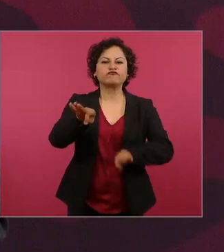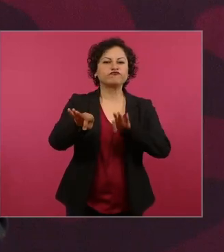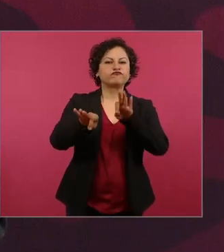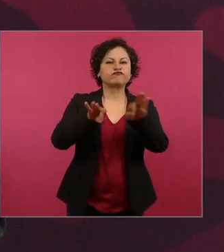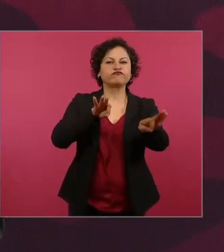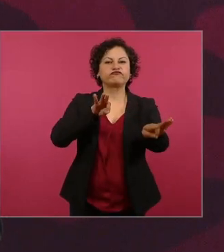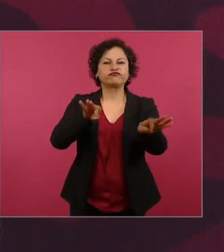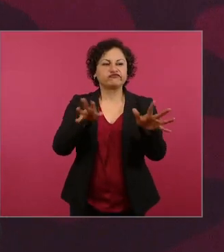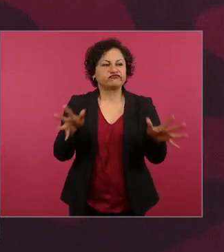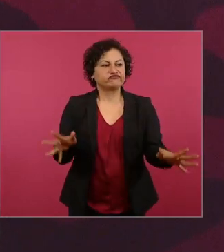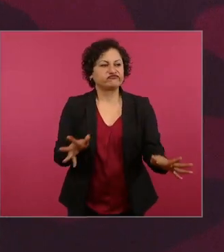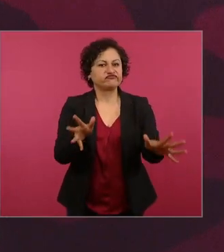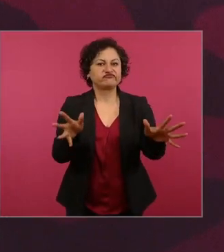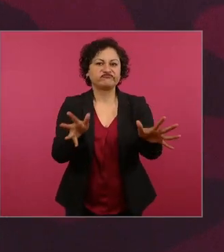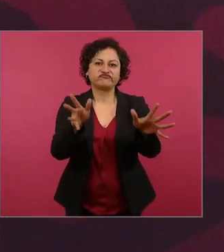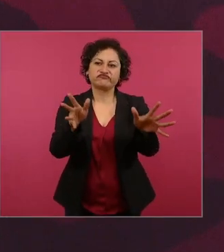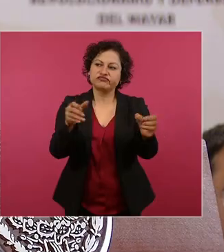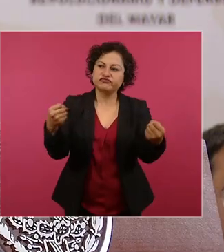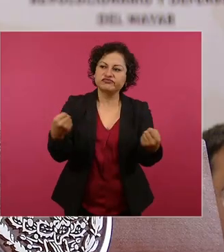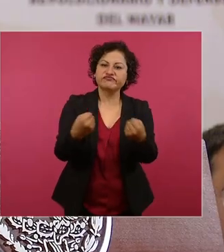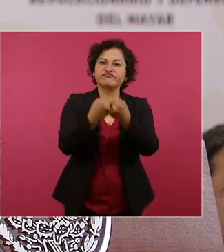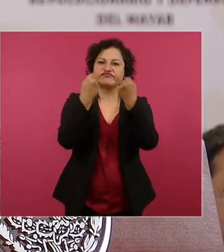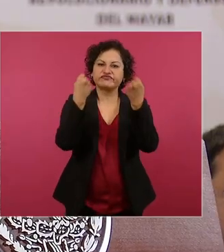guerras sucias,